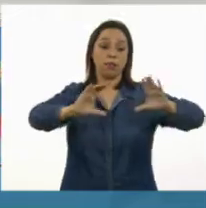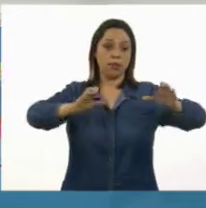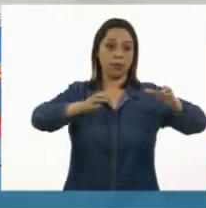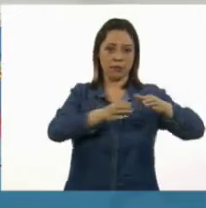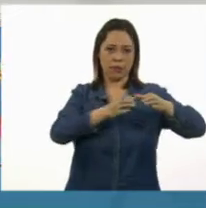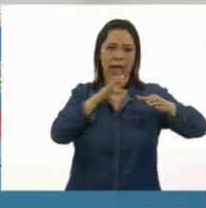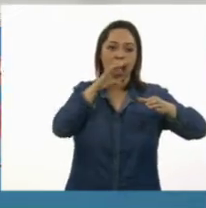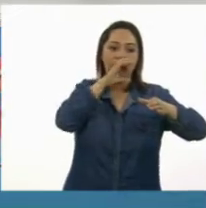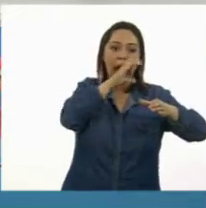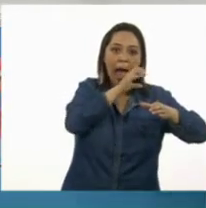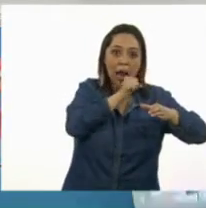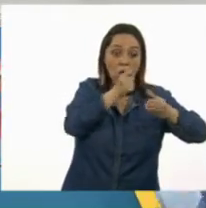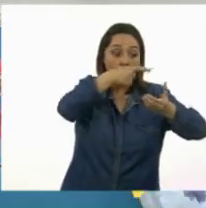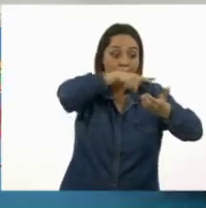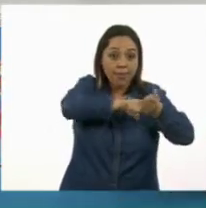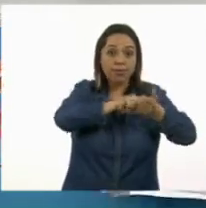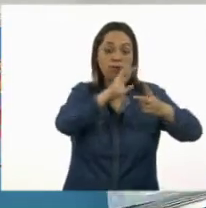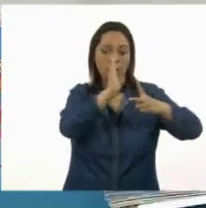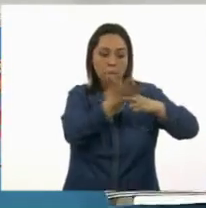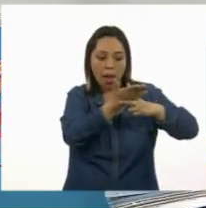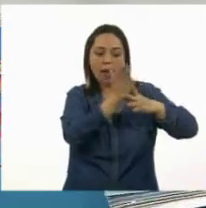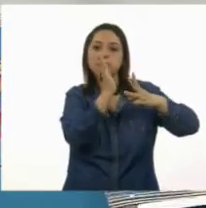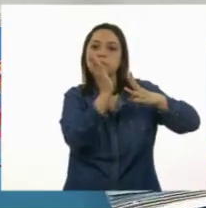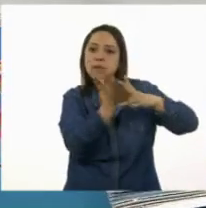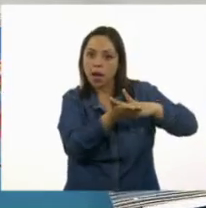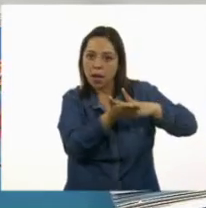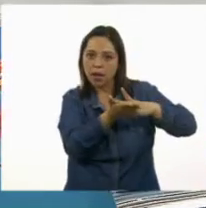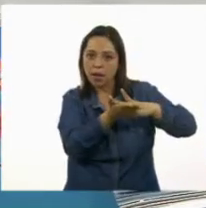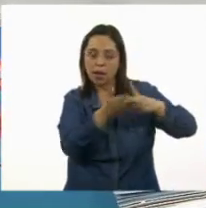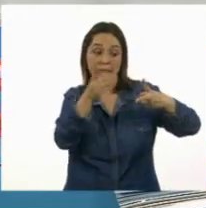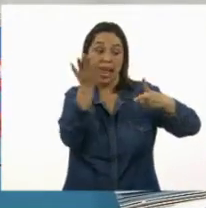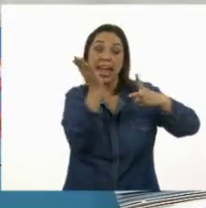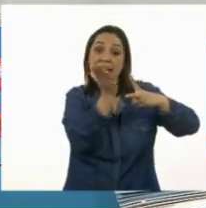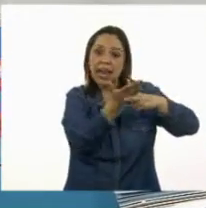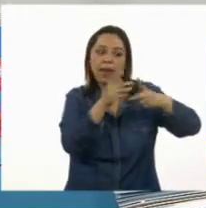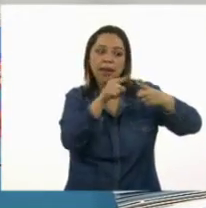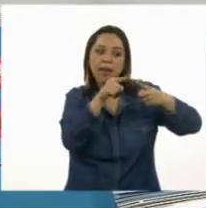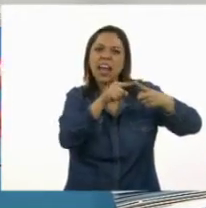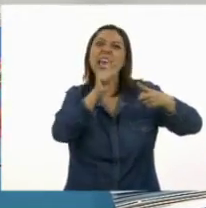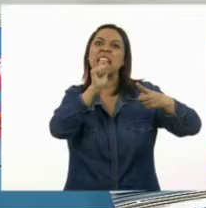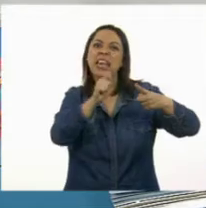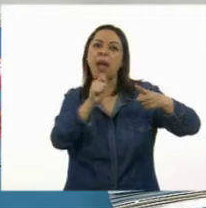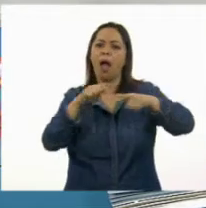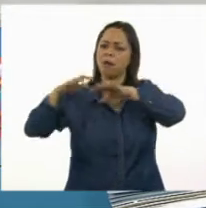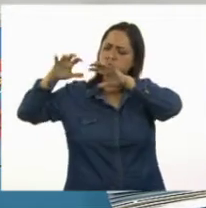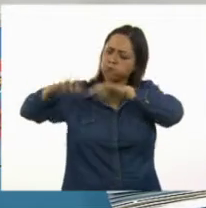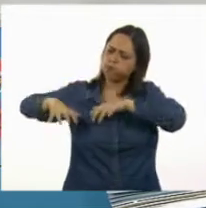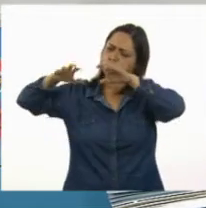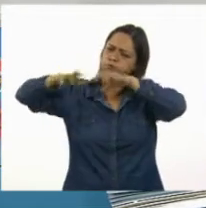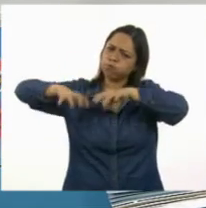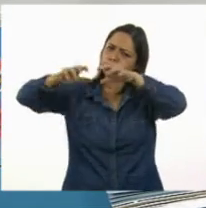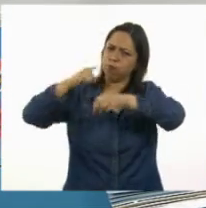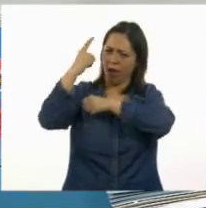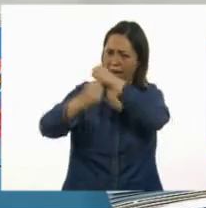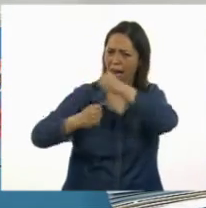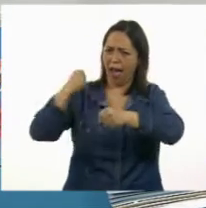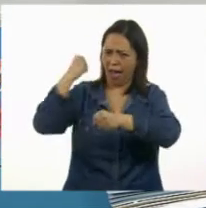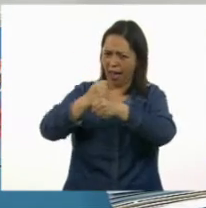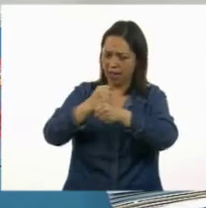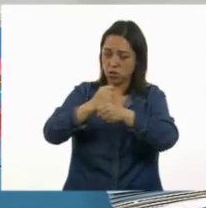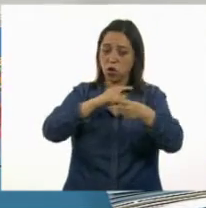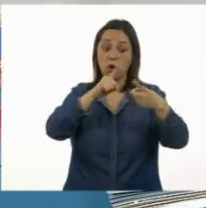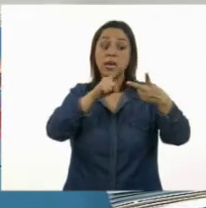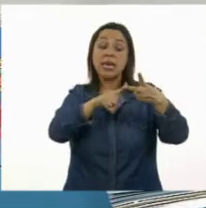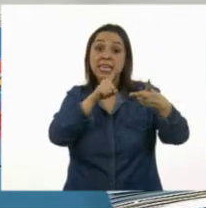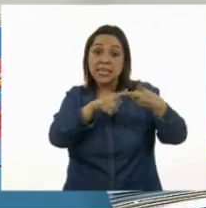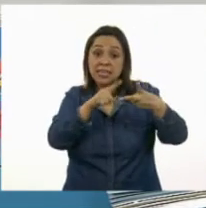existen 2 subgrupos que son el tropical con lluvias todo el año y el tropical con lluvias